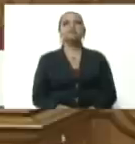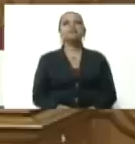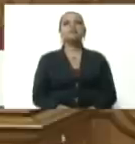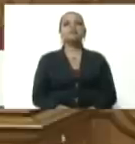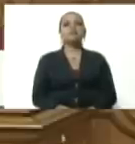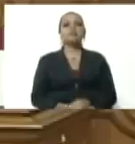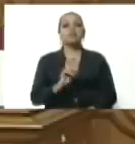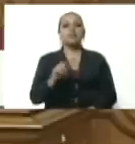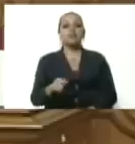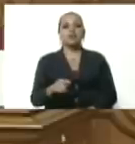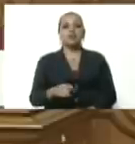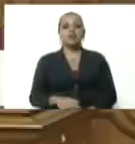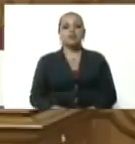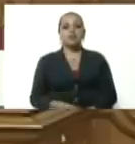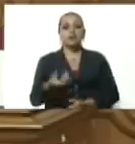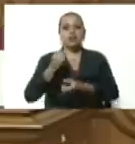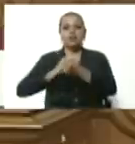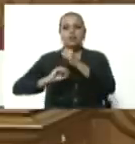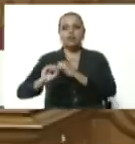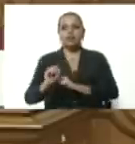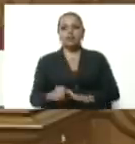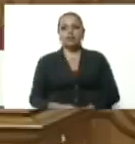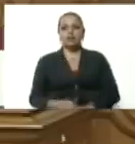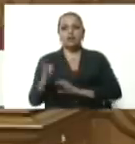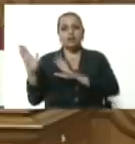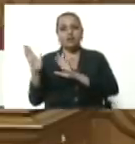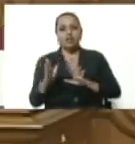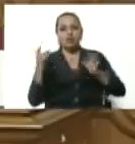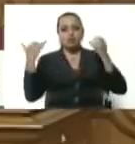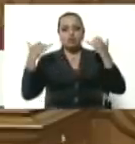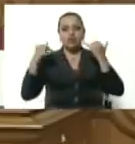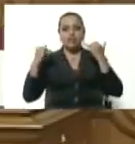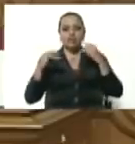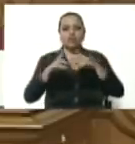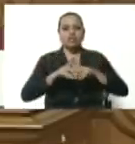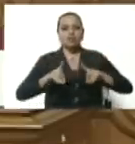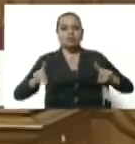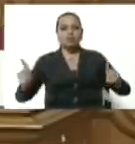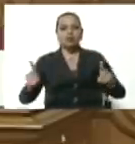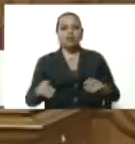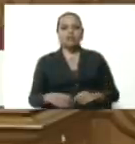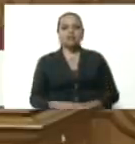También los voy a defender. De lo que viene es una fiesta de democracia